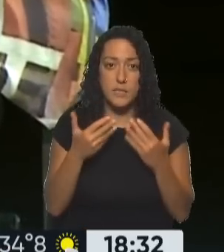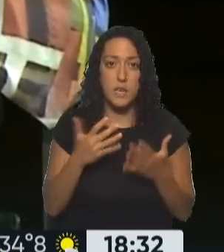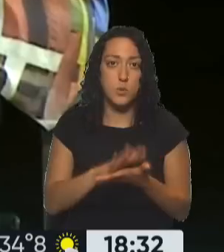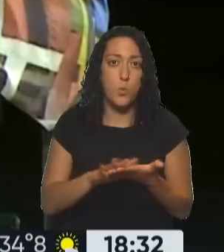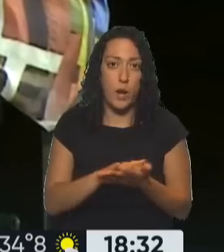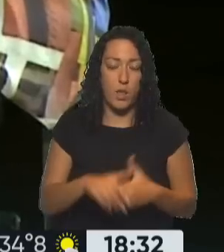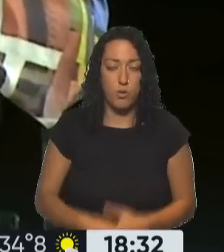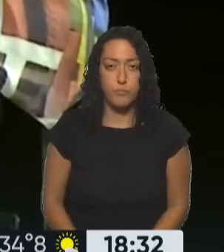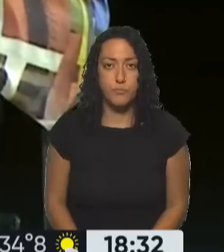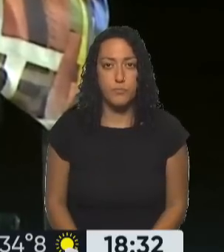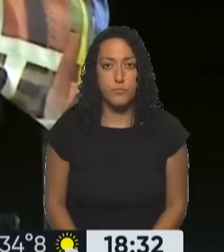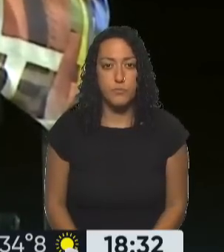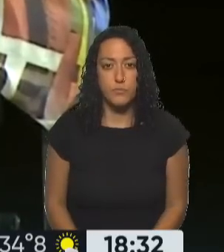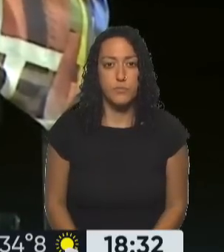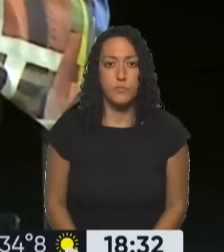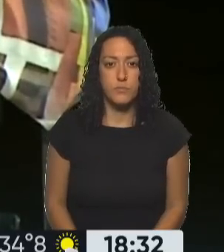curaron.